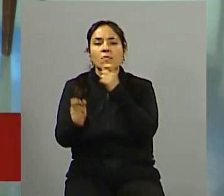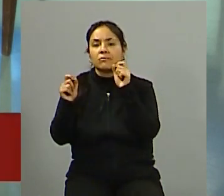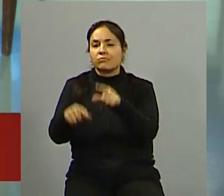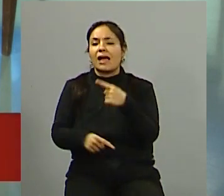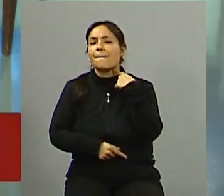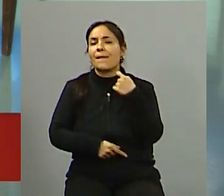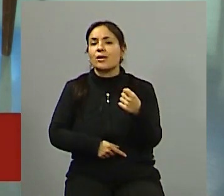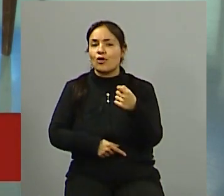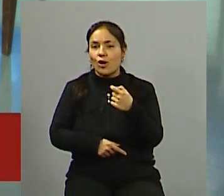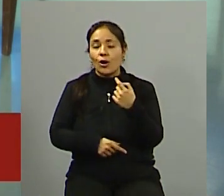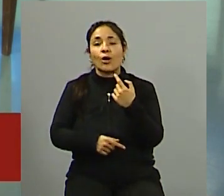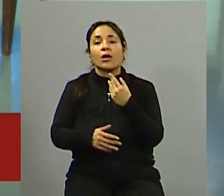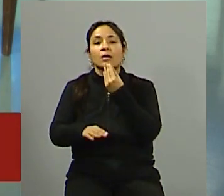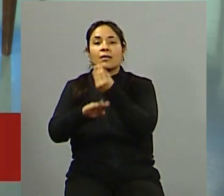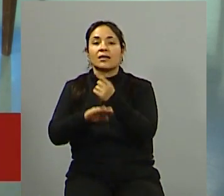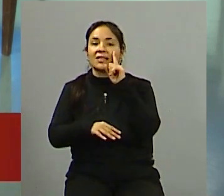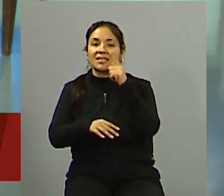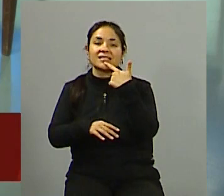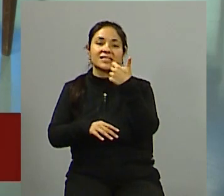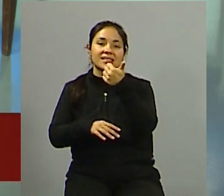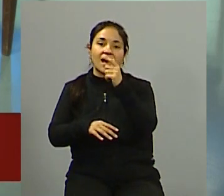nueva generación, Isabel Díaz Ayuso.